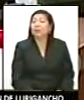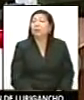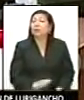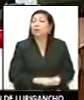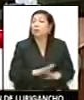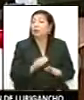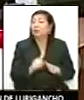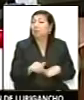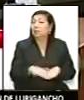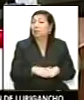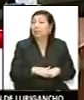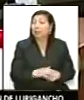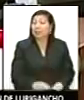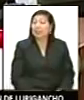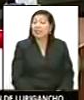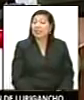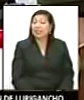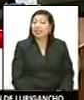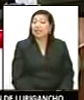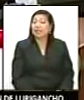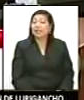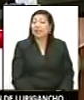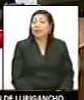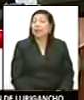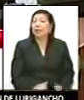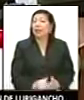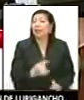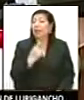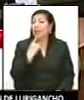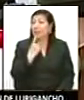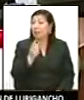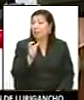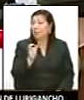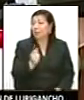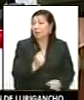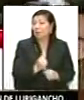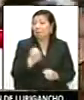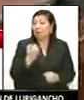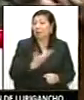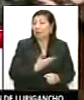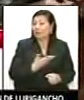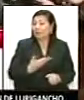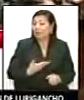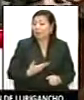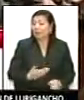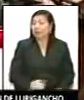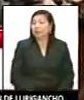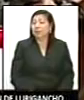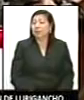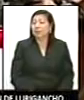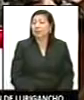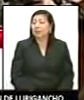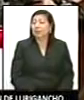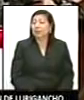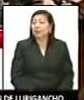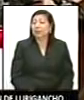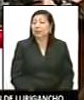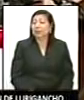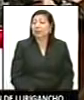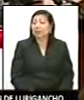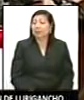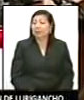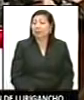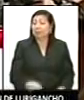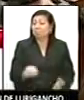todo en el plano asistencial, que es lo que argumentan los funcionarios del Poder Ejecutivo y de la Seguridad Social. Es decir,